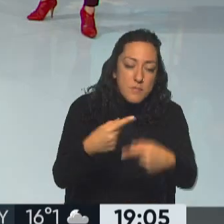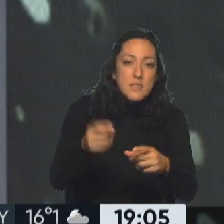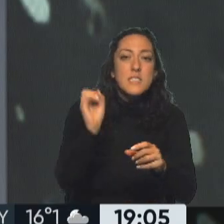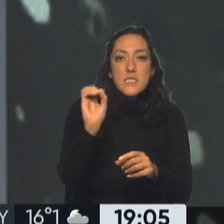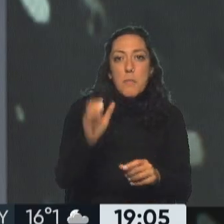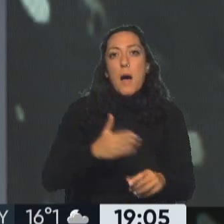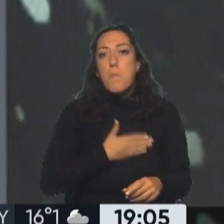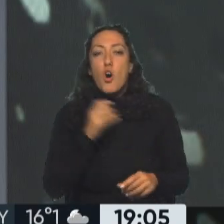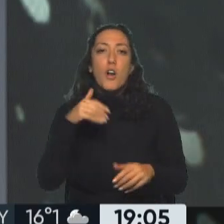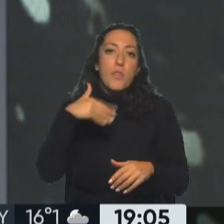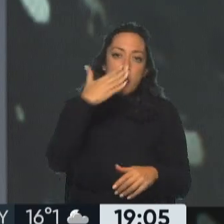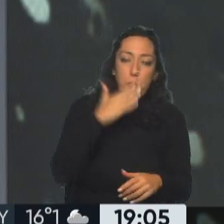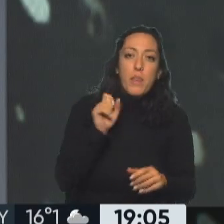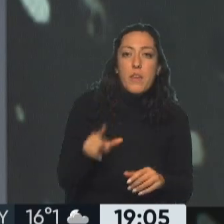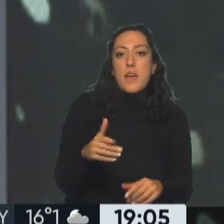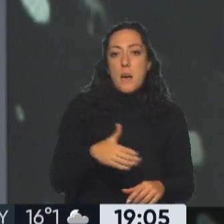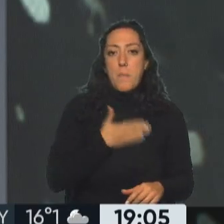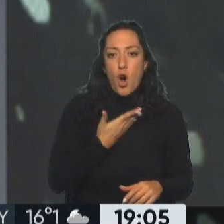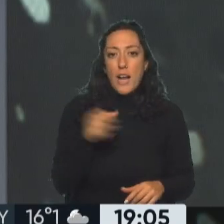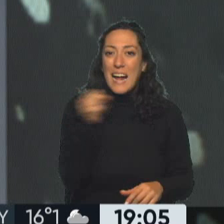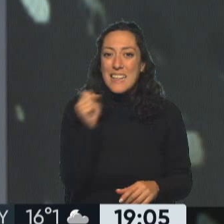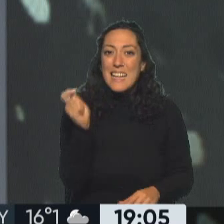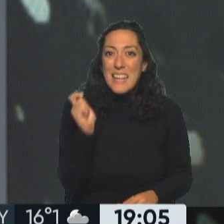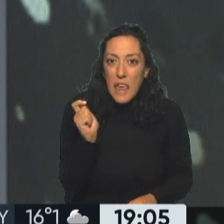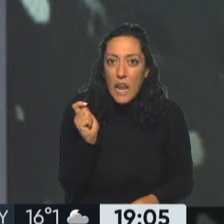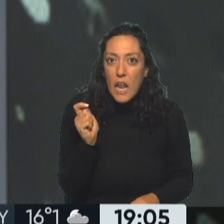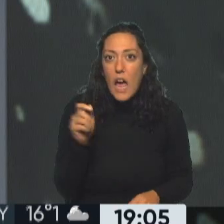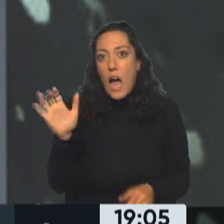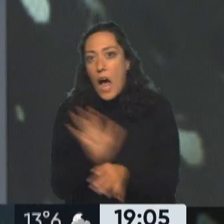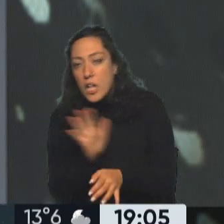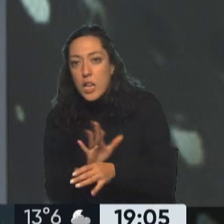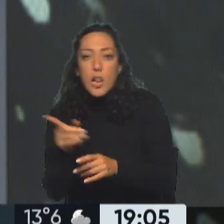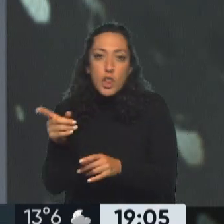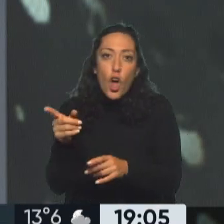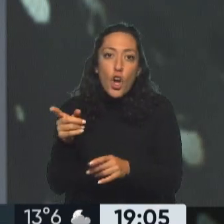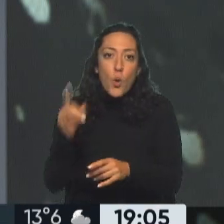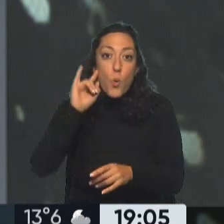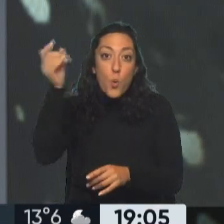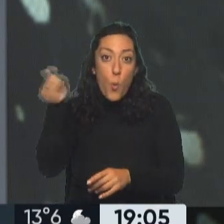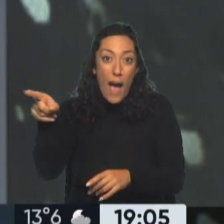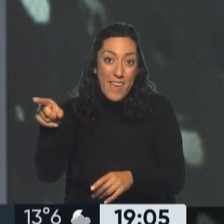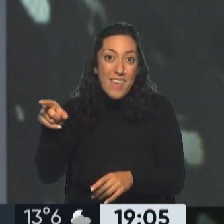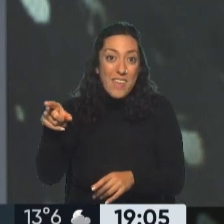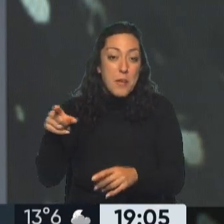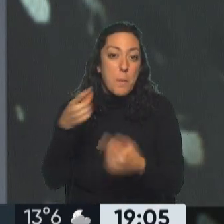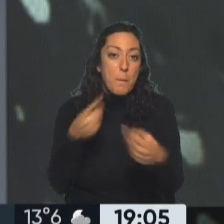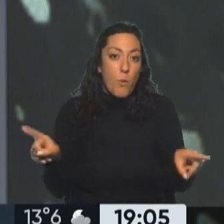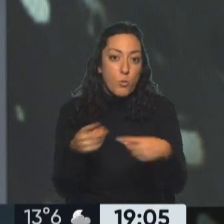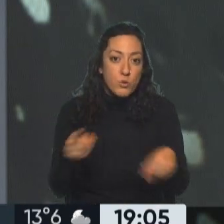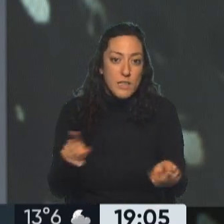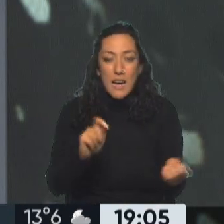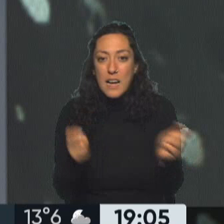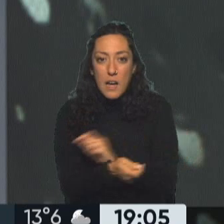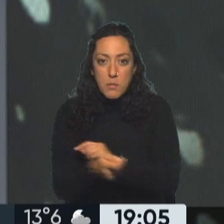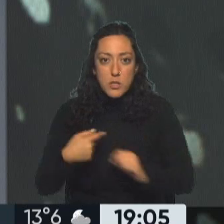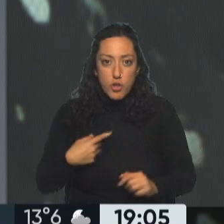cantó las cantó Charlie las cantó el actor no a las cantó una persona de carne y hueso es un uruguayo que hizo el doblaje de las canciones yo te juro